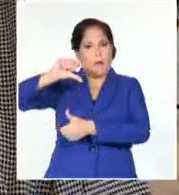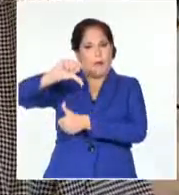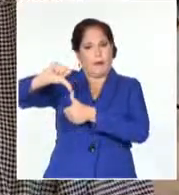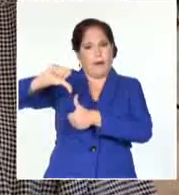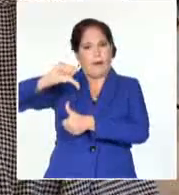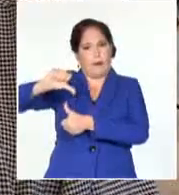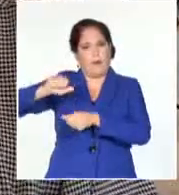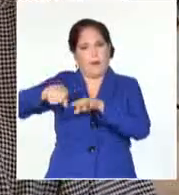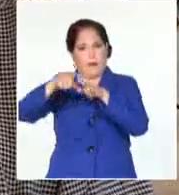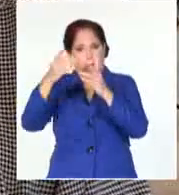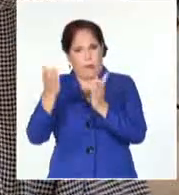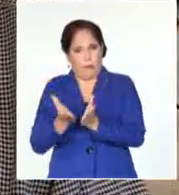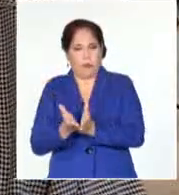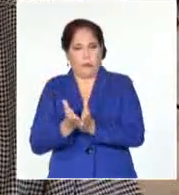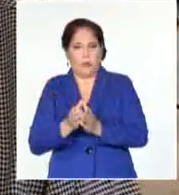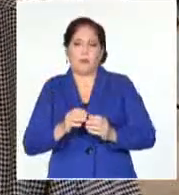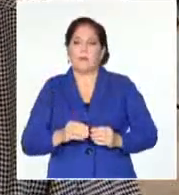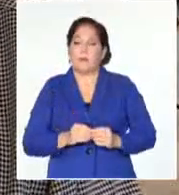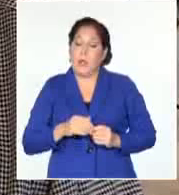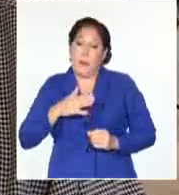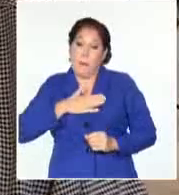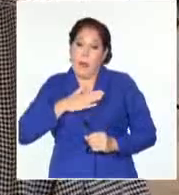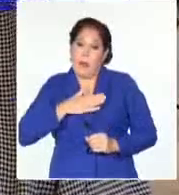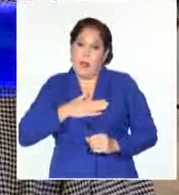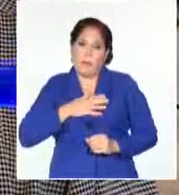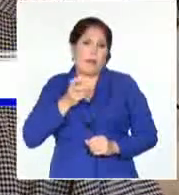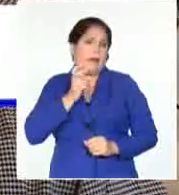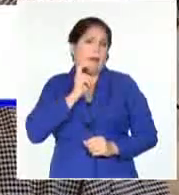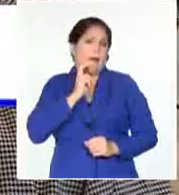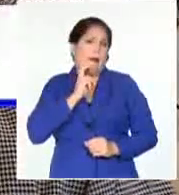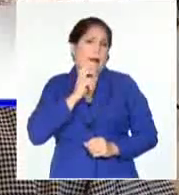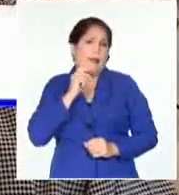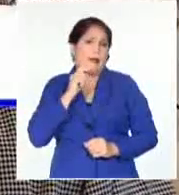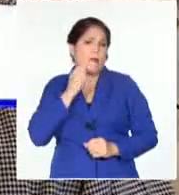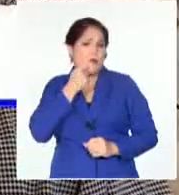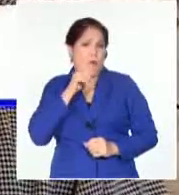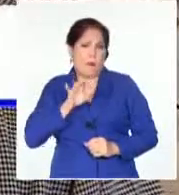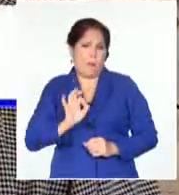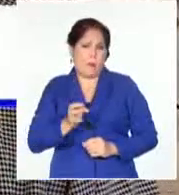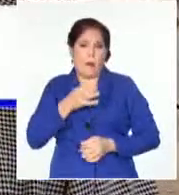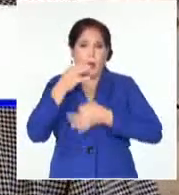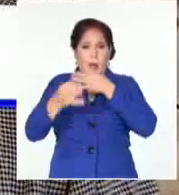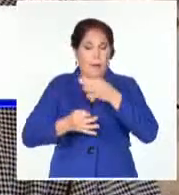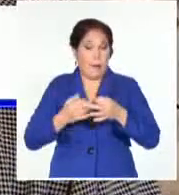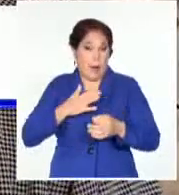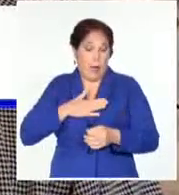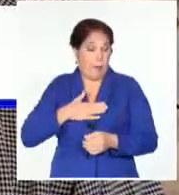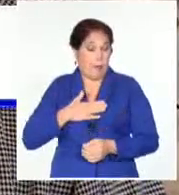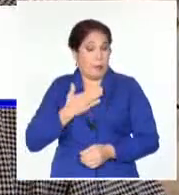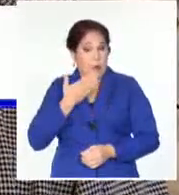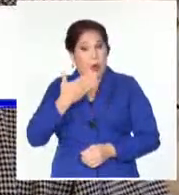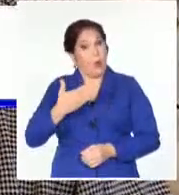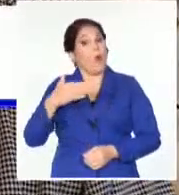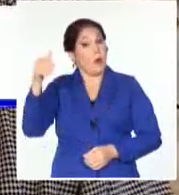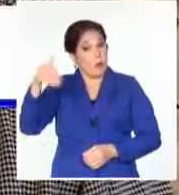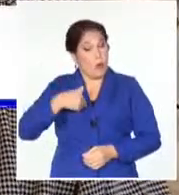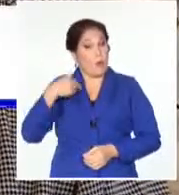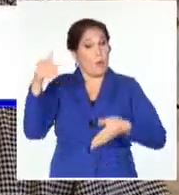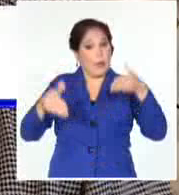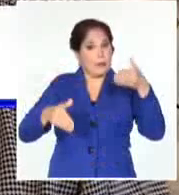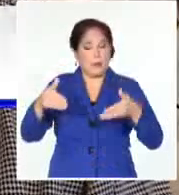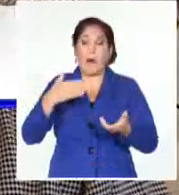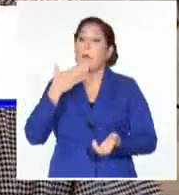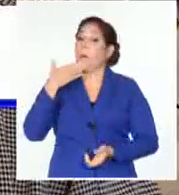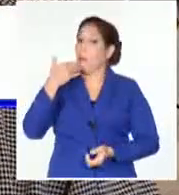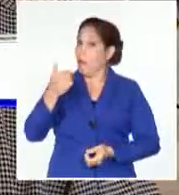del mundo. Maravilloso estar aquí juntos, porque esto es un gran evento para el pueblo de Cuba, de